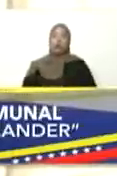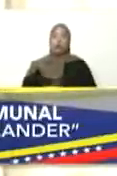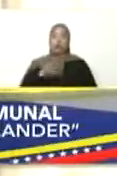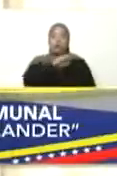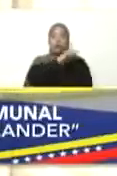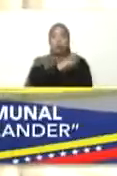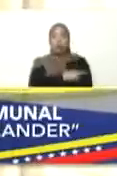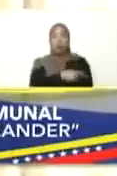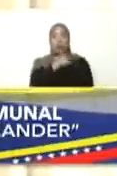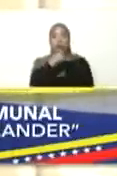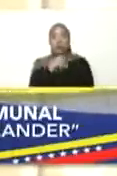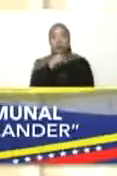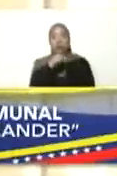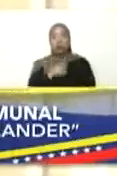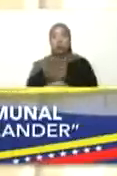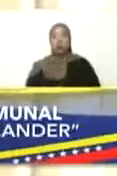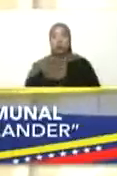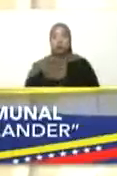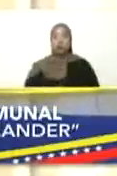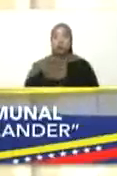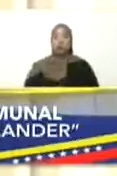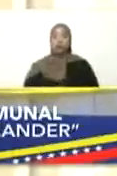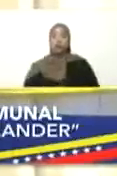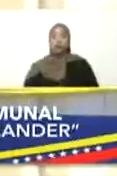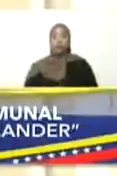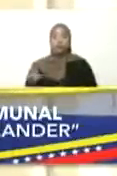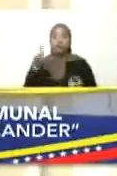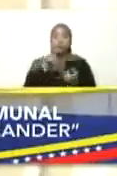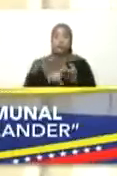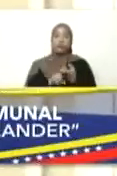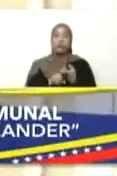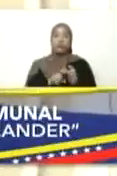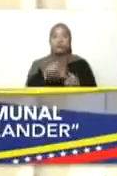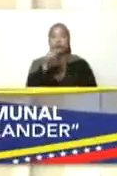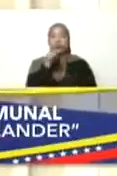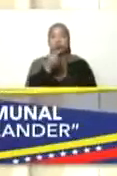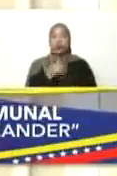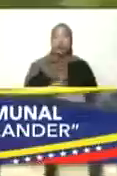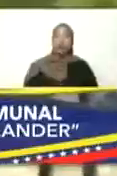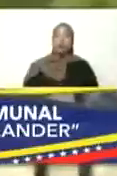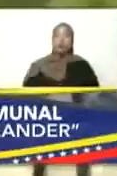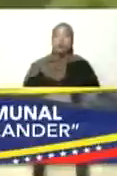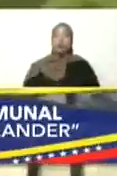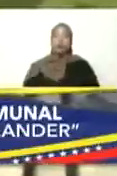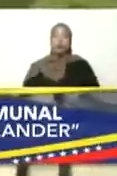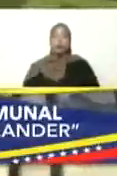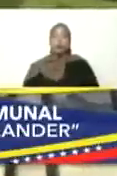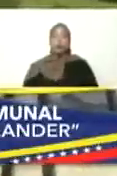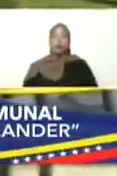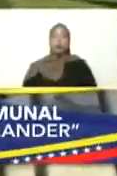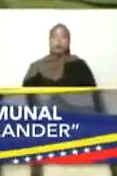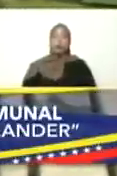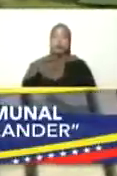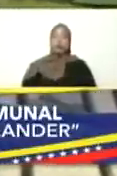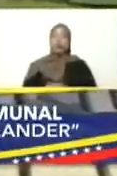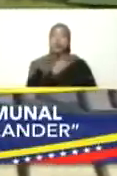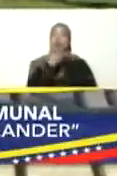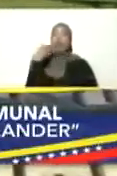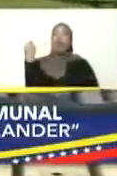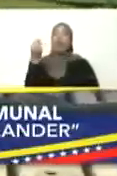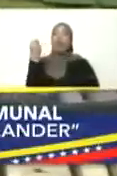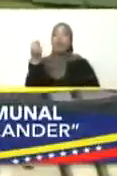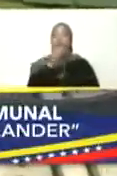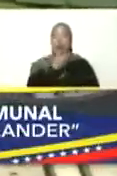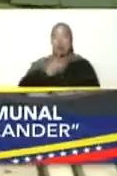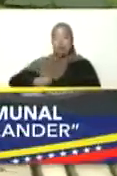podemos lograr que la planta pueda avanzar, porque aquí hay un grupo de más de 35 trabajadores, jóvenes, presidente, jóvenes que se